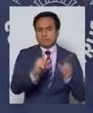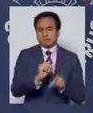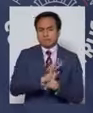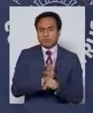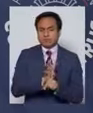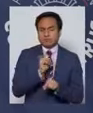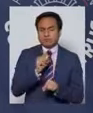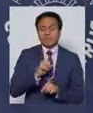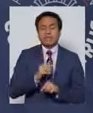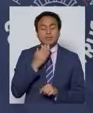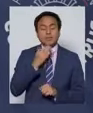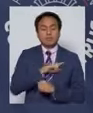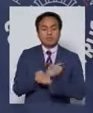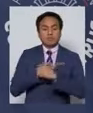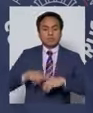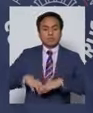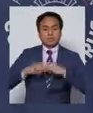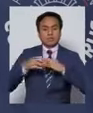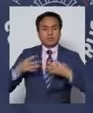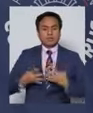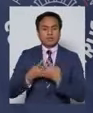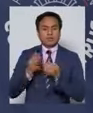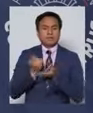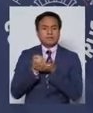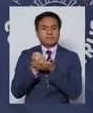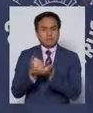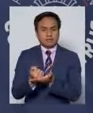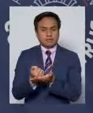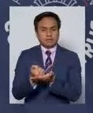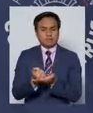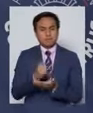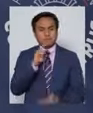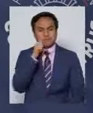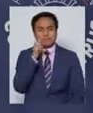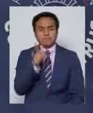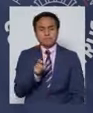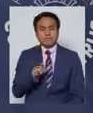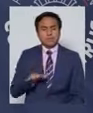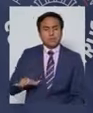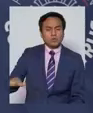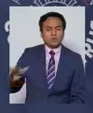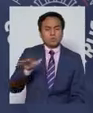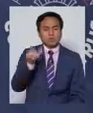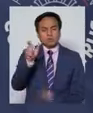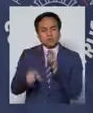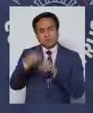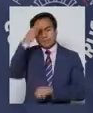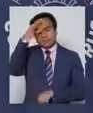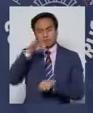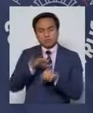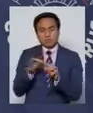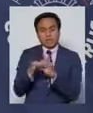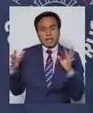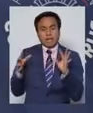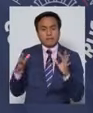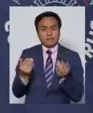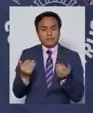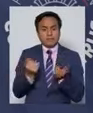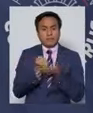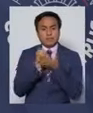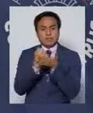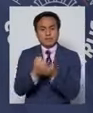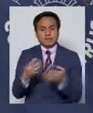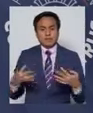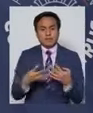también fortalecimiento de la red asistencial es para que todos aquellos pacientes graves que necesiten atenderse en la